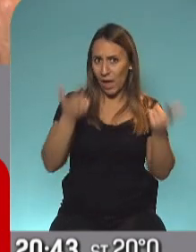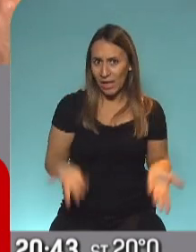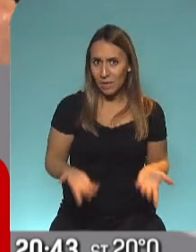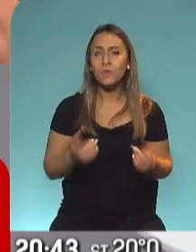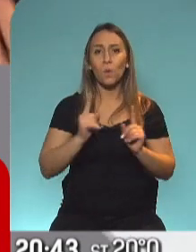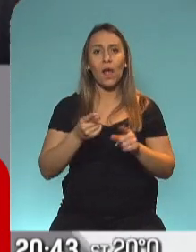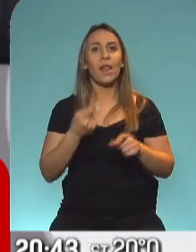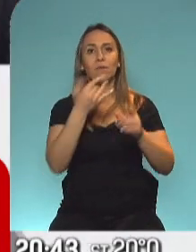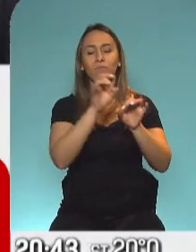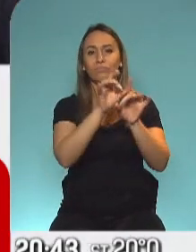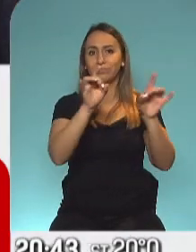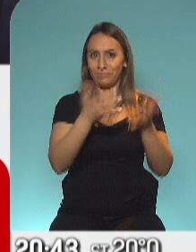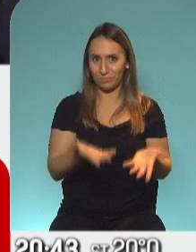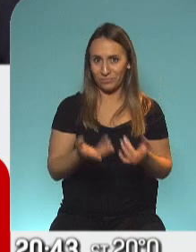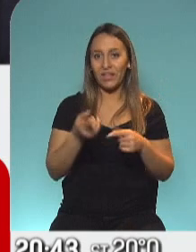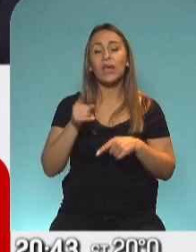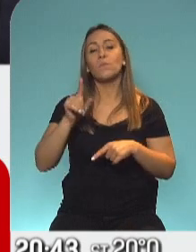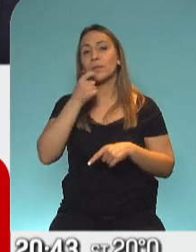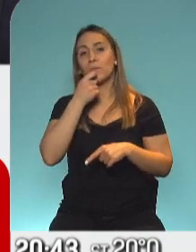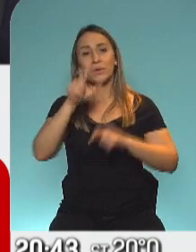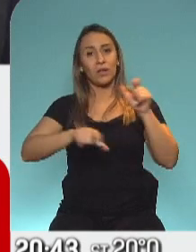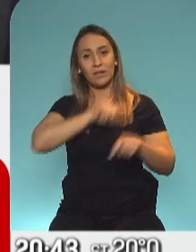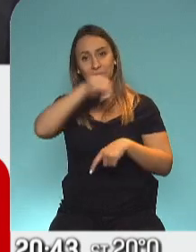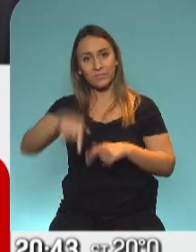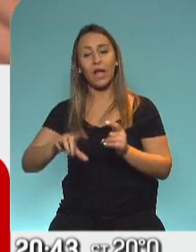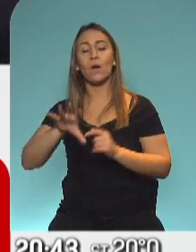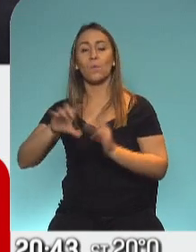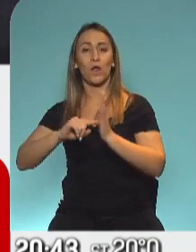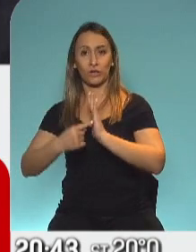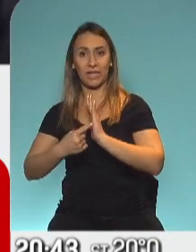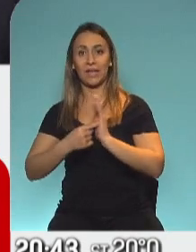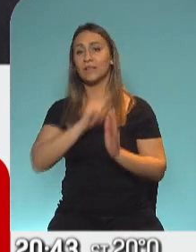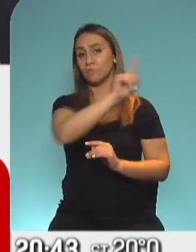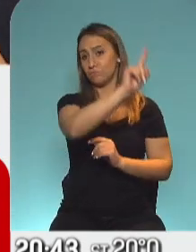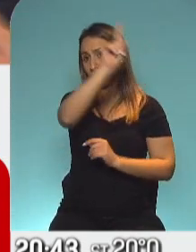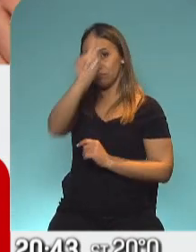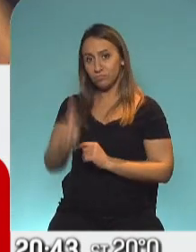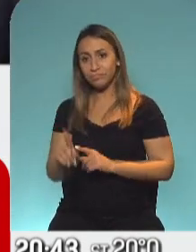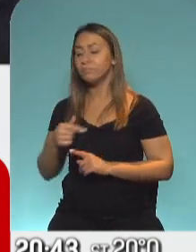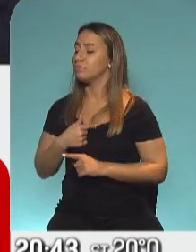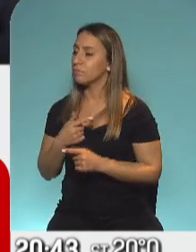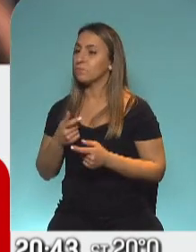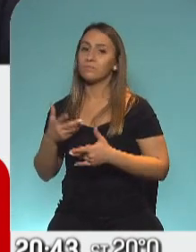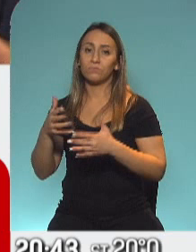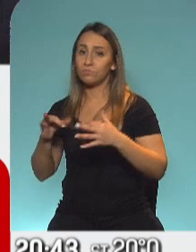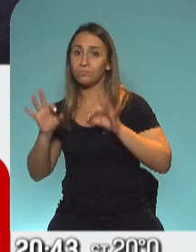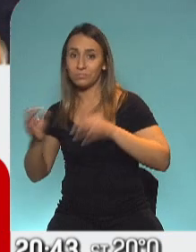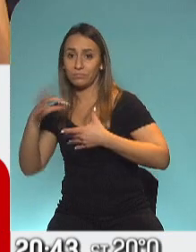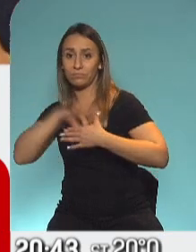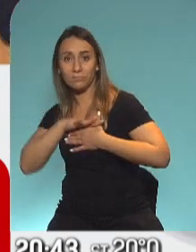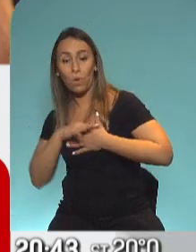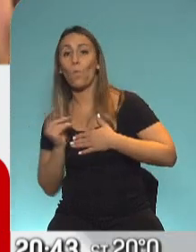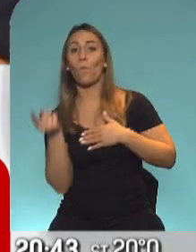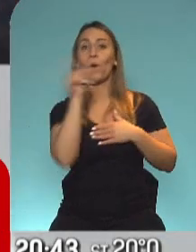a la ciudad de Buenos Aires o al Gran Buenos Aires, se ha contagiado y ha llevado ese brote o ese contagio al interior, generando un brote. Así